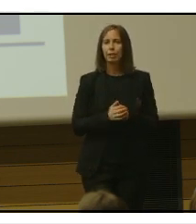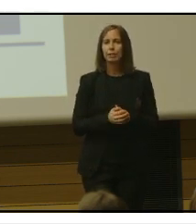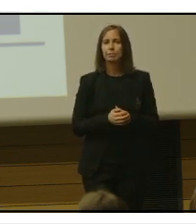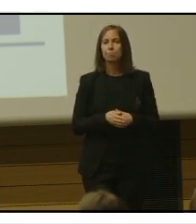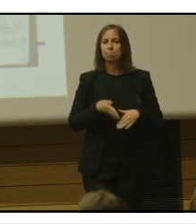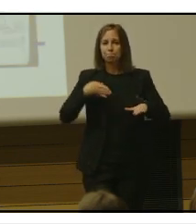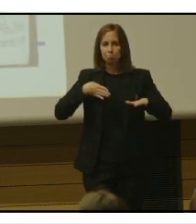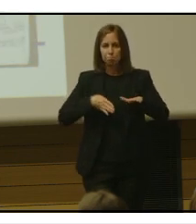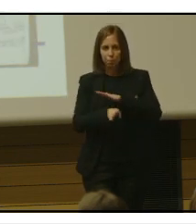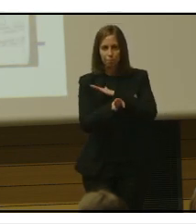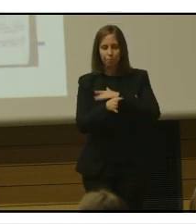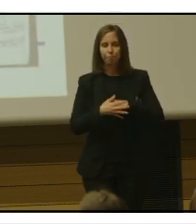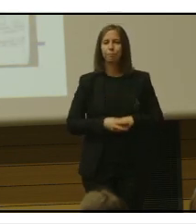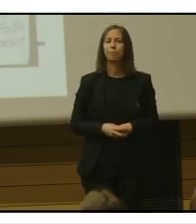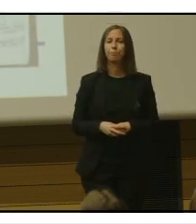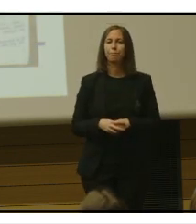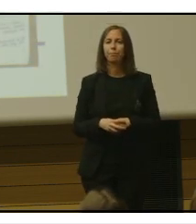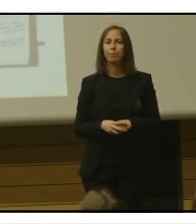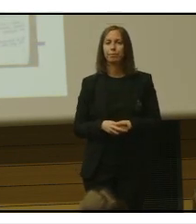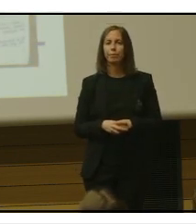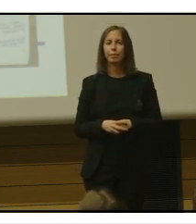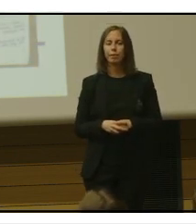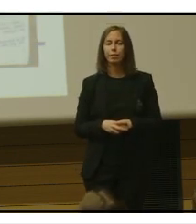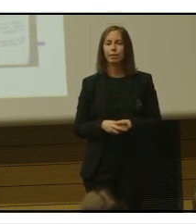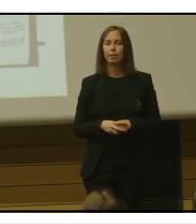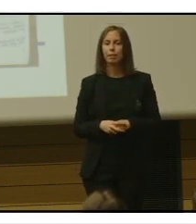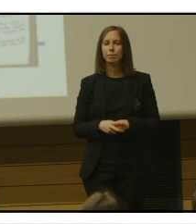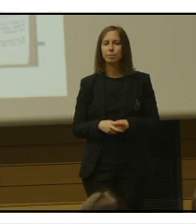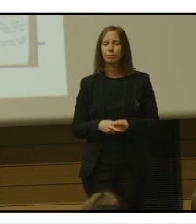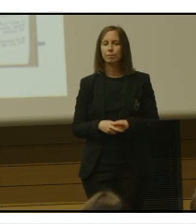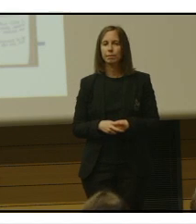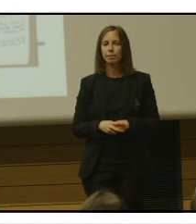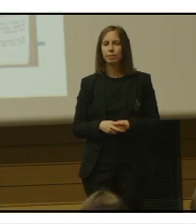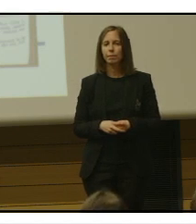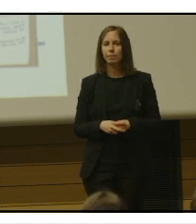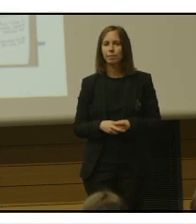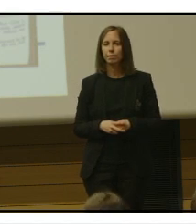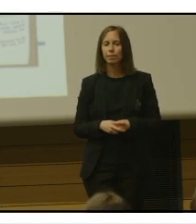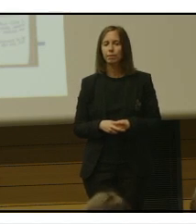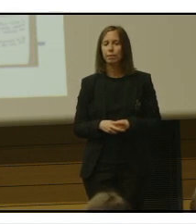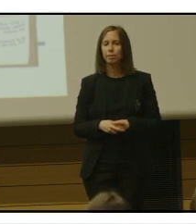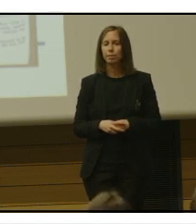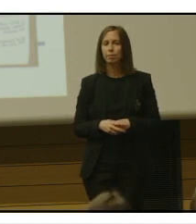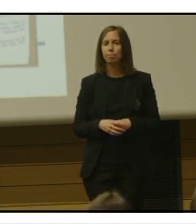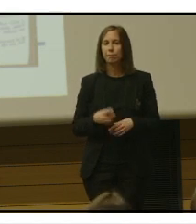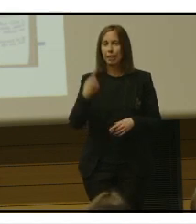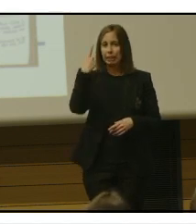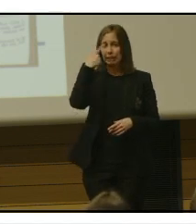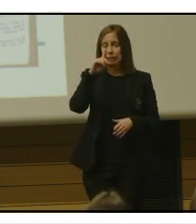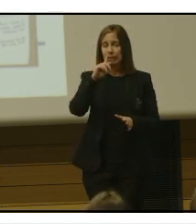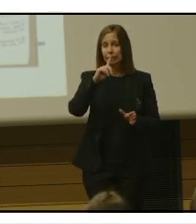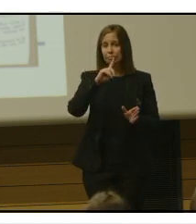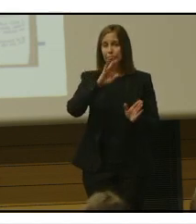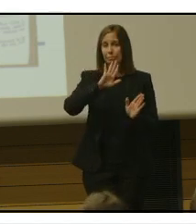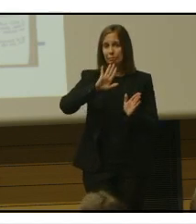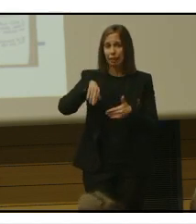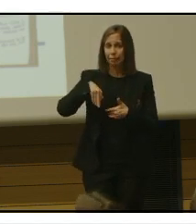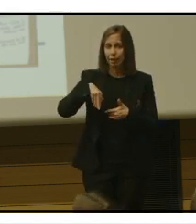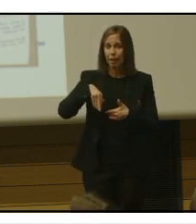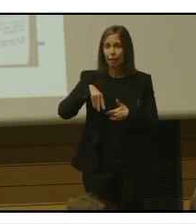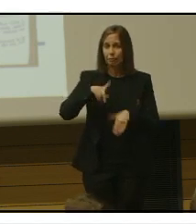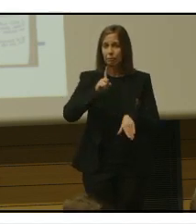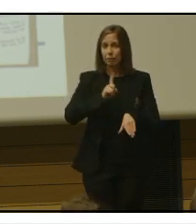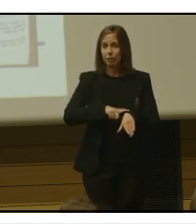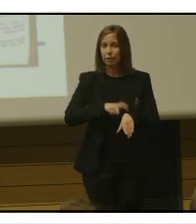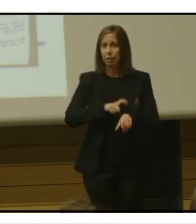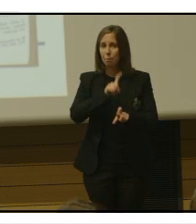vamos allá y vamos a ver lo que yo os quería contar. Sé que al final Emilio me va a decir que hay un tiempo